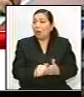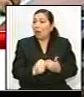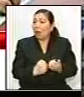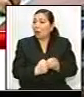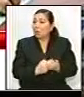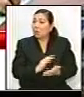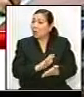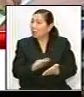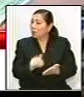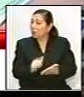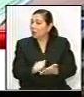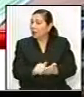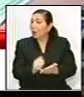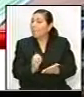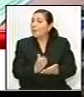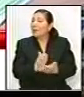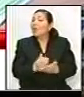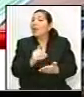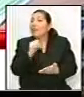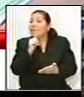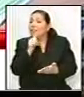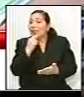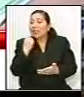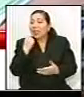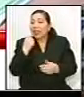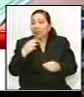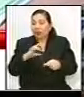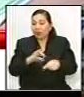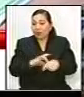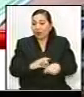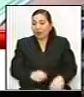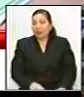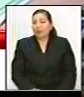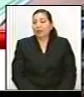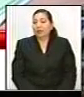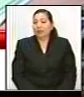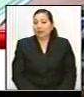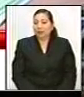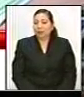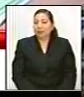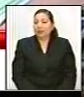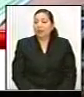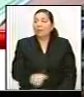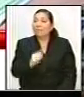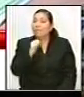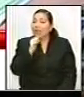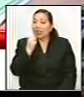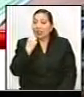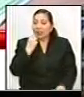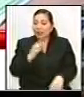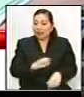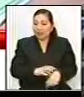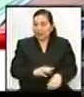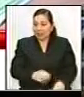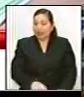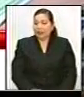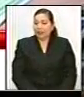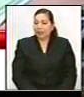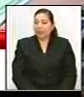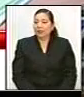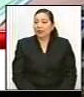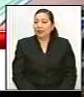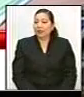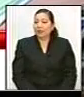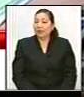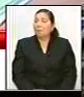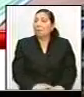a todos. El problema es que faltan dentistas. Yo quisiera que usted apunte eso. Faltan dentistas en Puente Piedra,